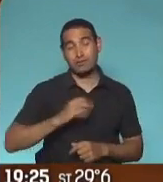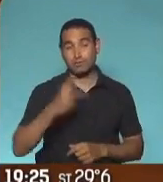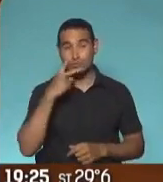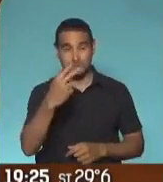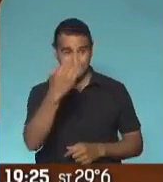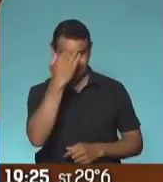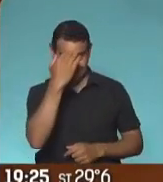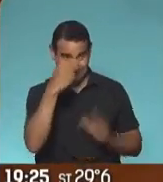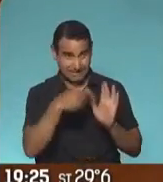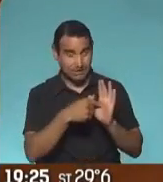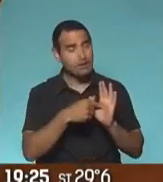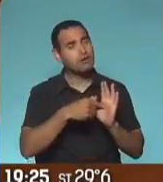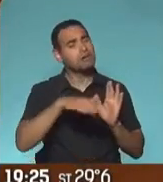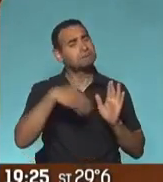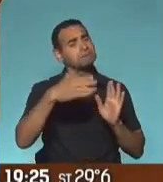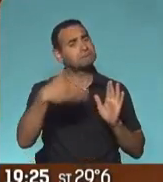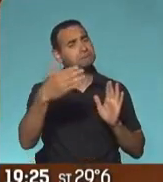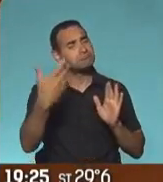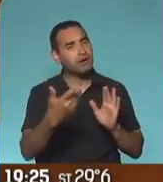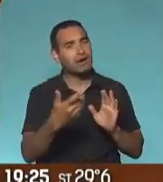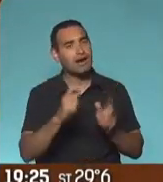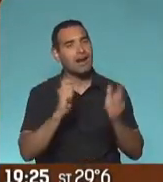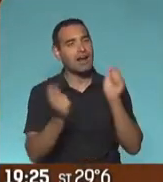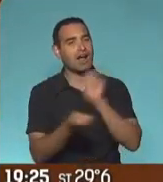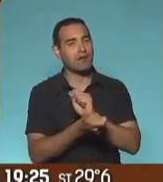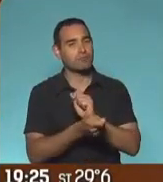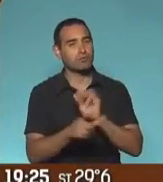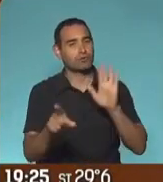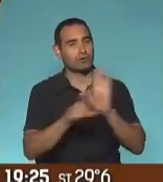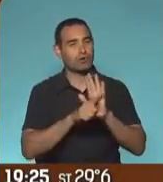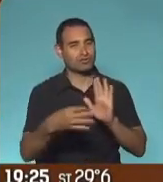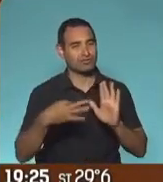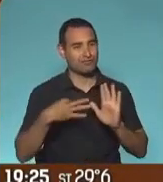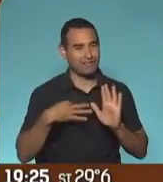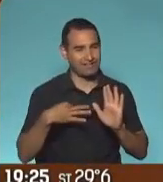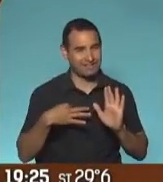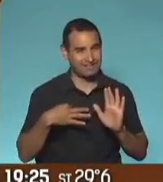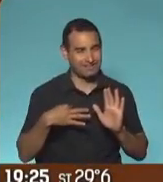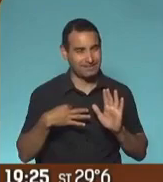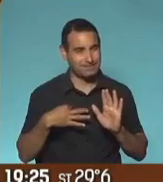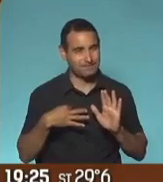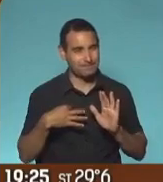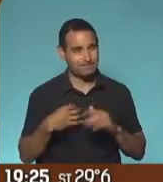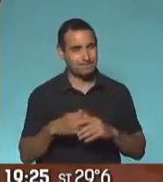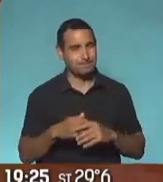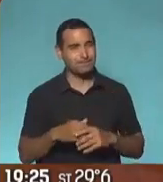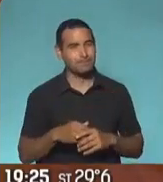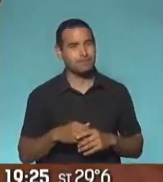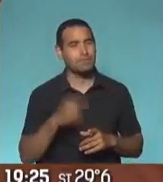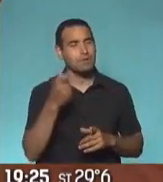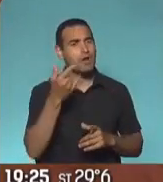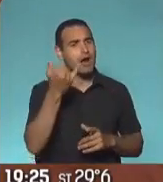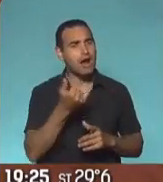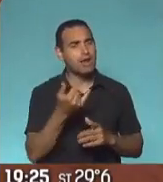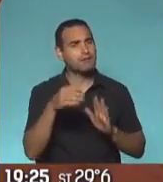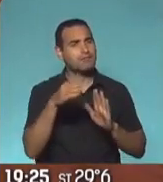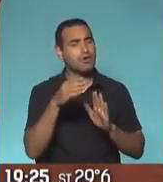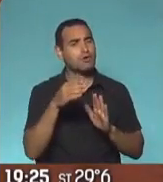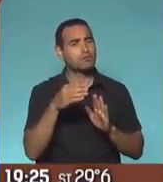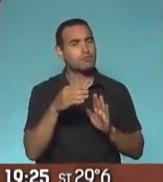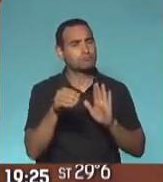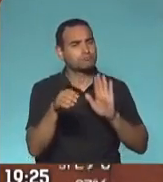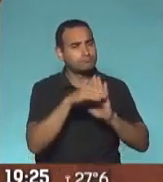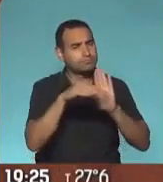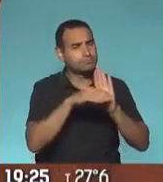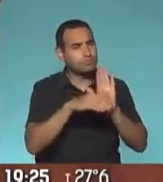2015, pero después ocurrió la reforma del Código Civil, que pone nuevos estándares, nuevas reglas para